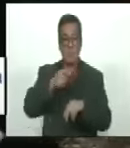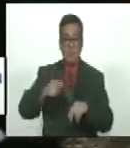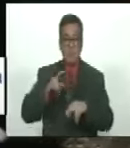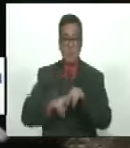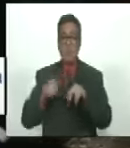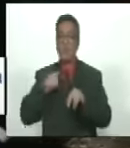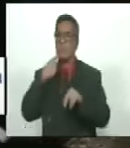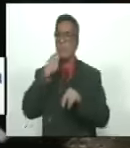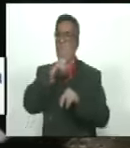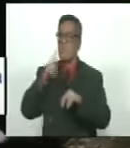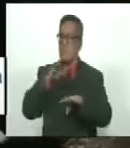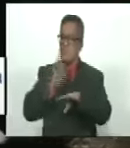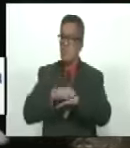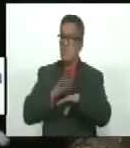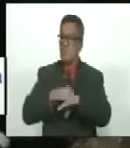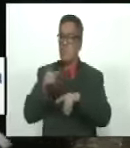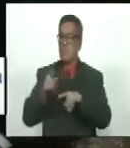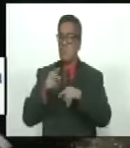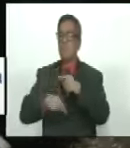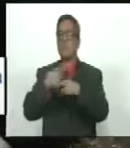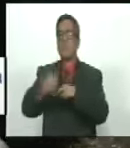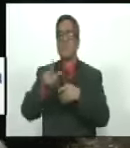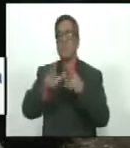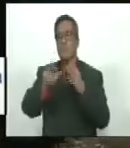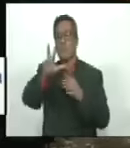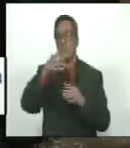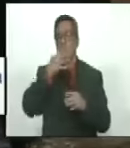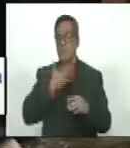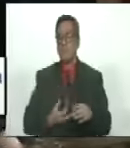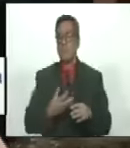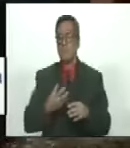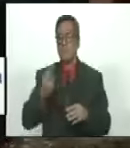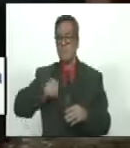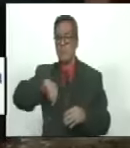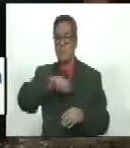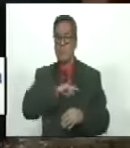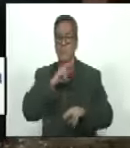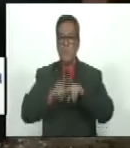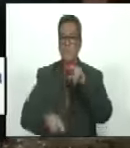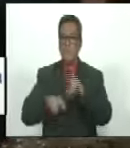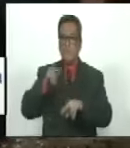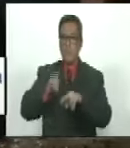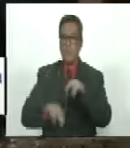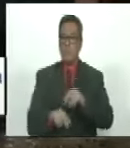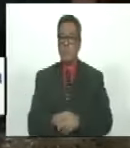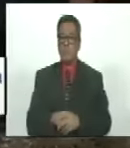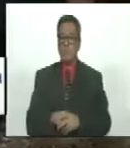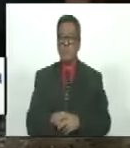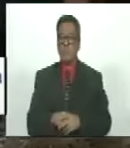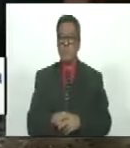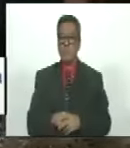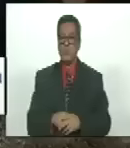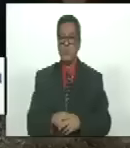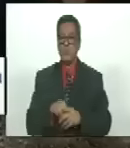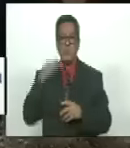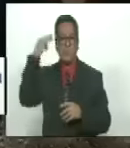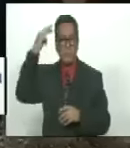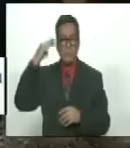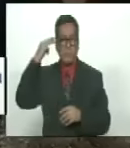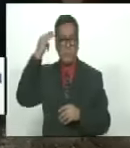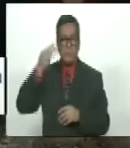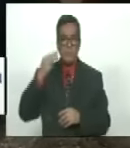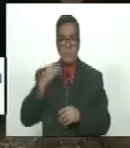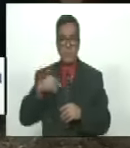ellos preguntan, ¿qué va a pasar después del 3? Porque nosotros vamos a construir. Y la